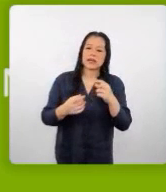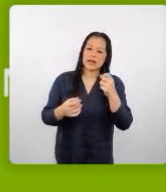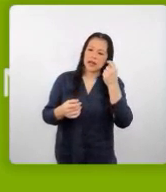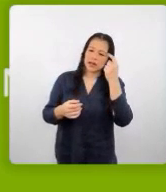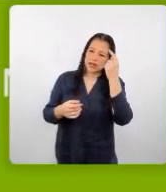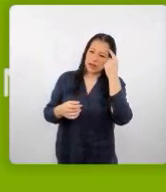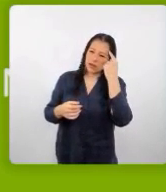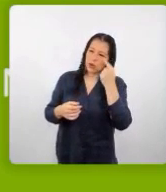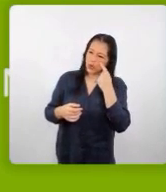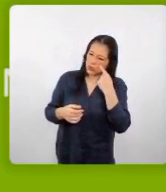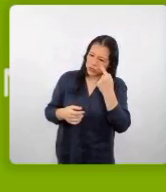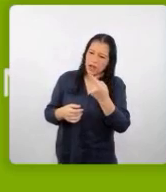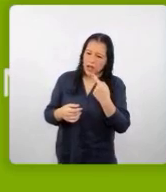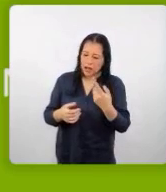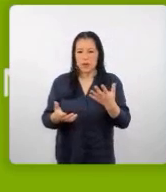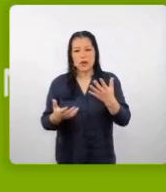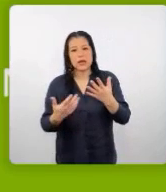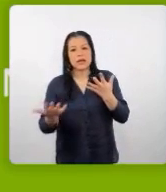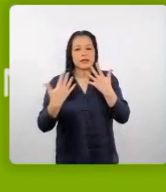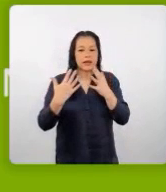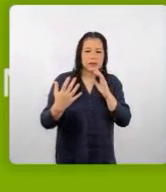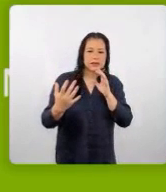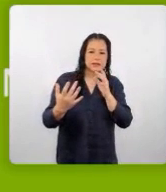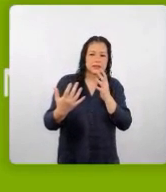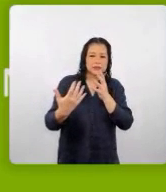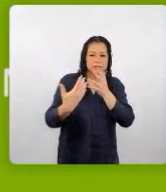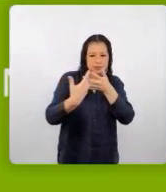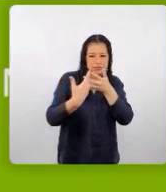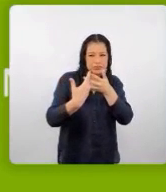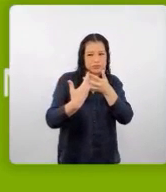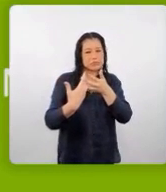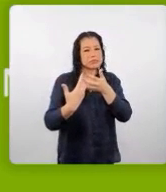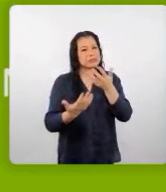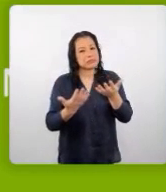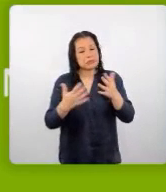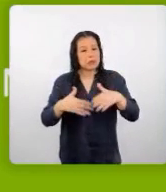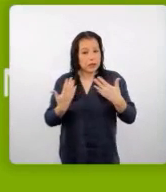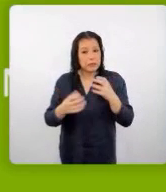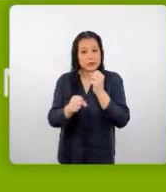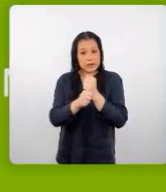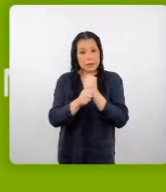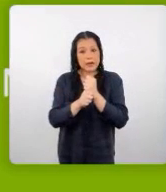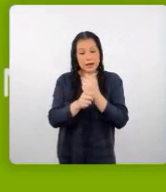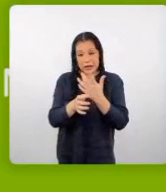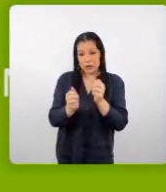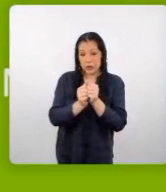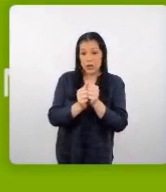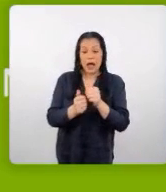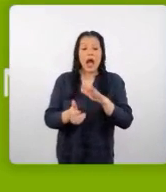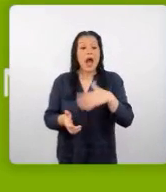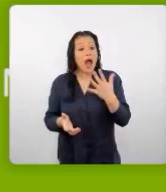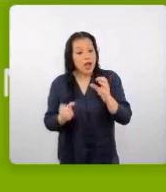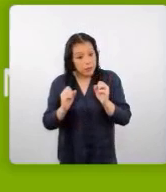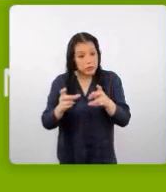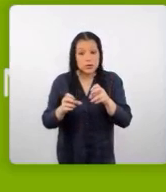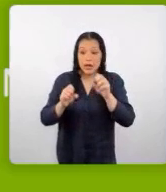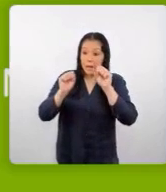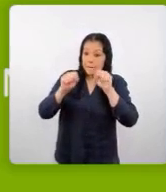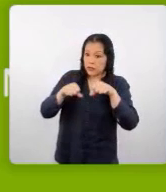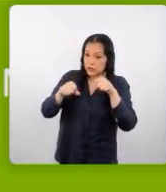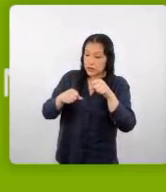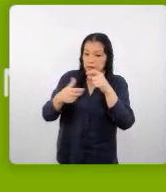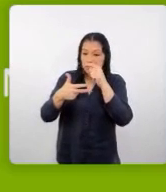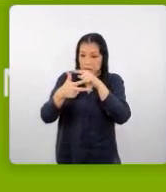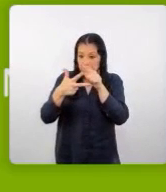entendámonos, tenemos sinergias, podemos trabajar juntos. Existen oportunidades, existen posibilidades,